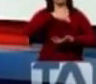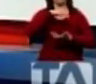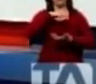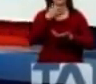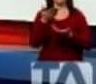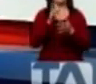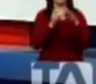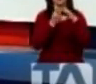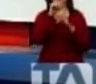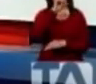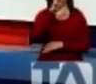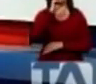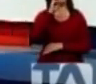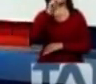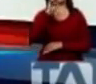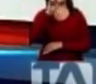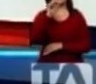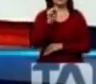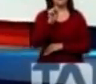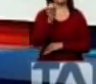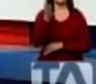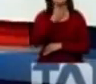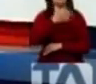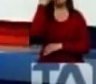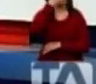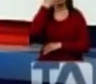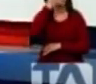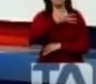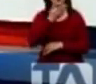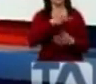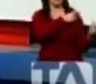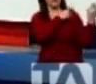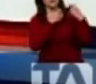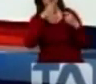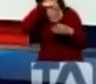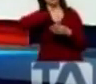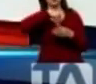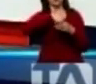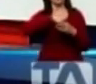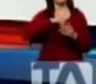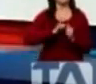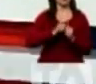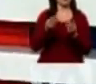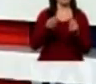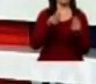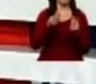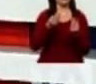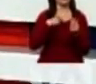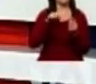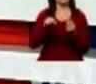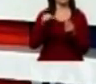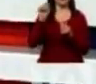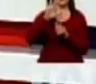incautaron 14 sacos que contenían 346 bloques de sustancia sujeta a fiscalización, 55 galones de gasolina y